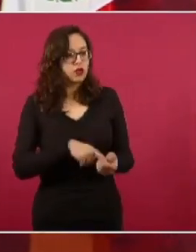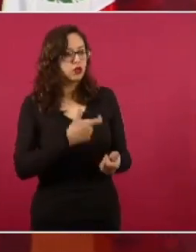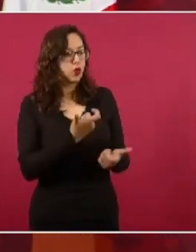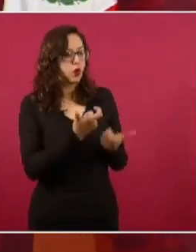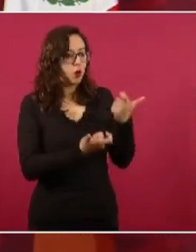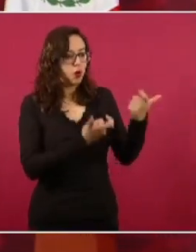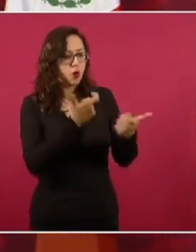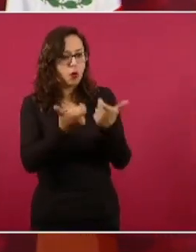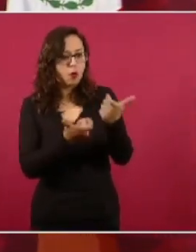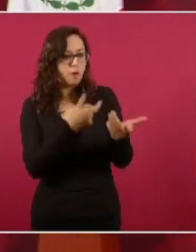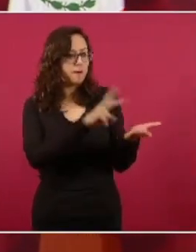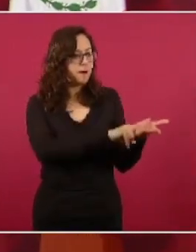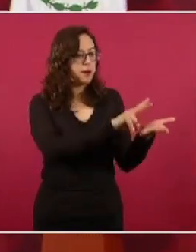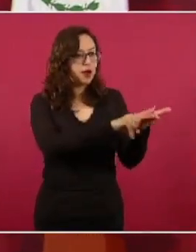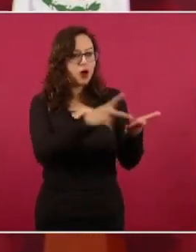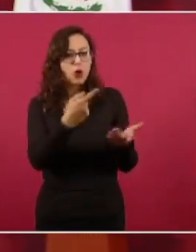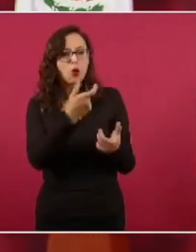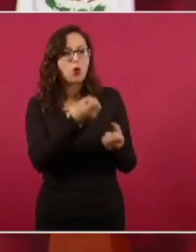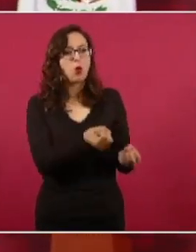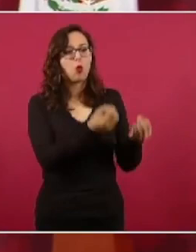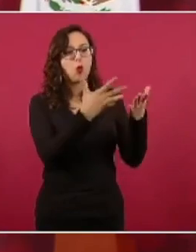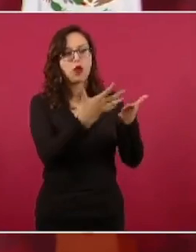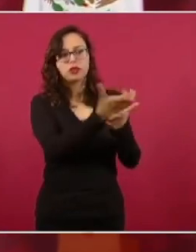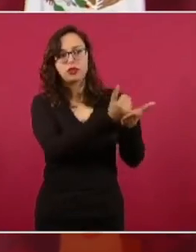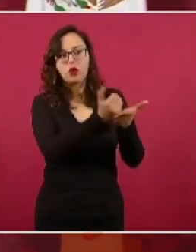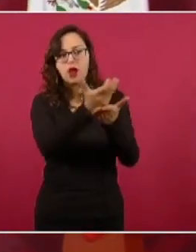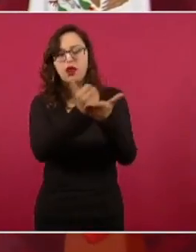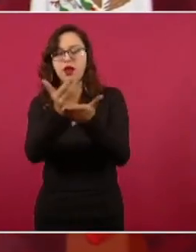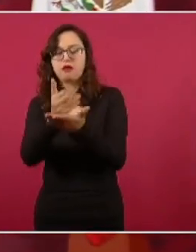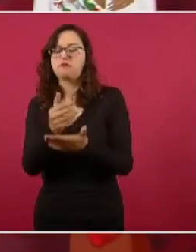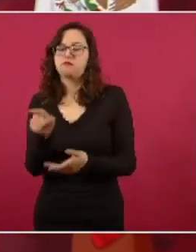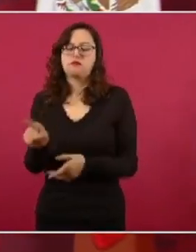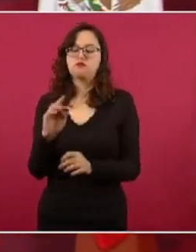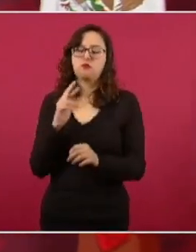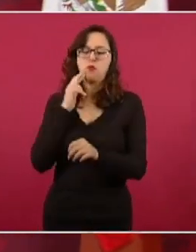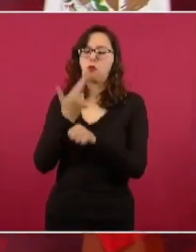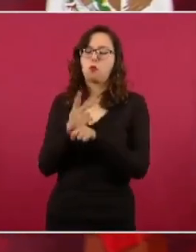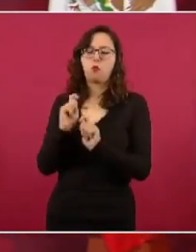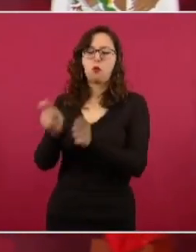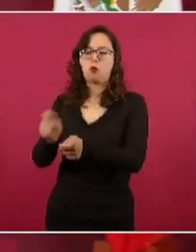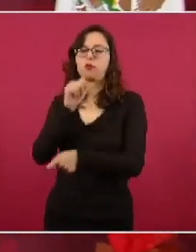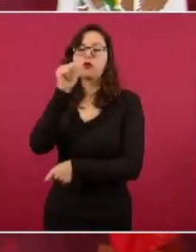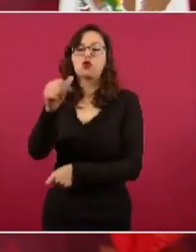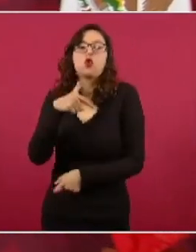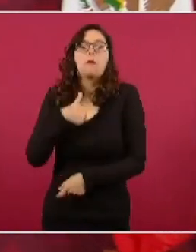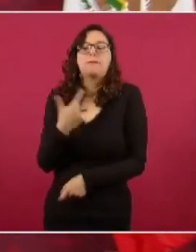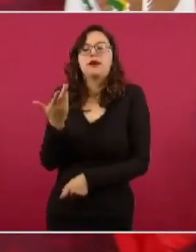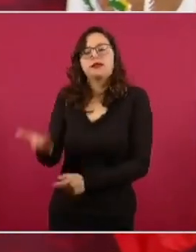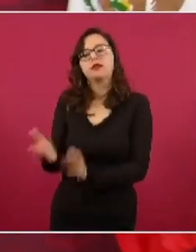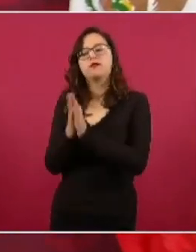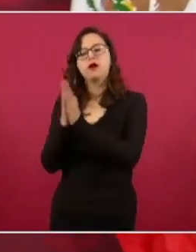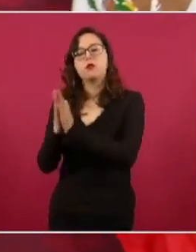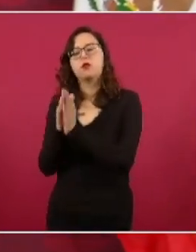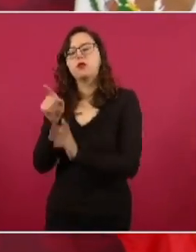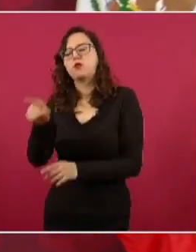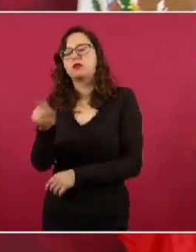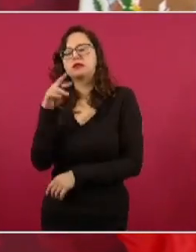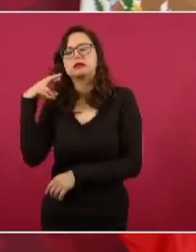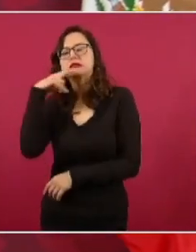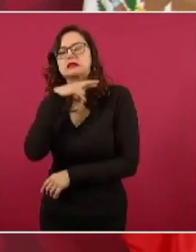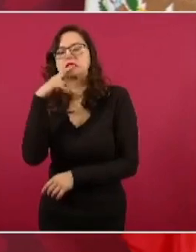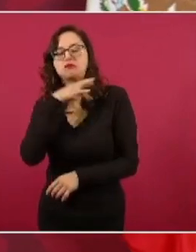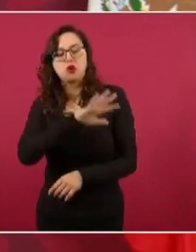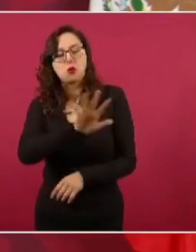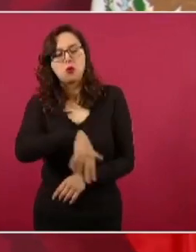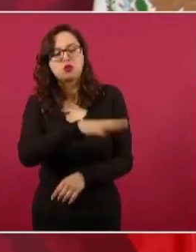no se tardara y se diera la información rápido. Y eso fue lo que hizo. Pero